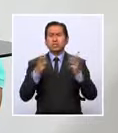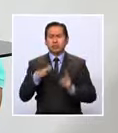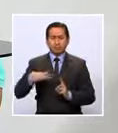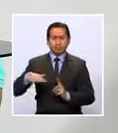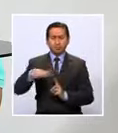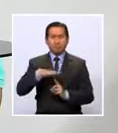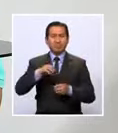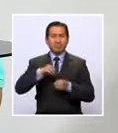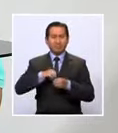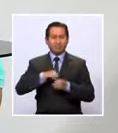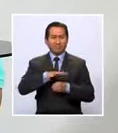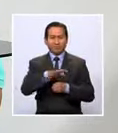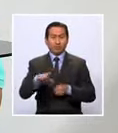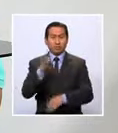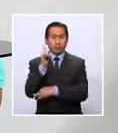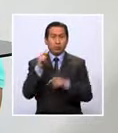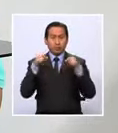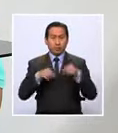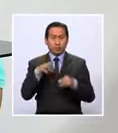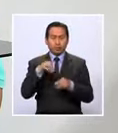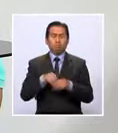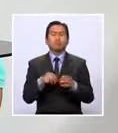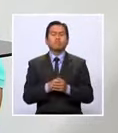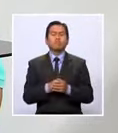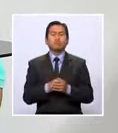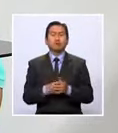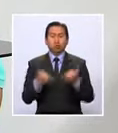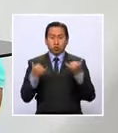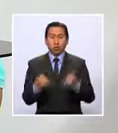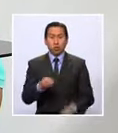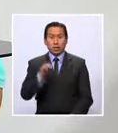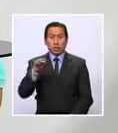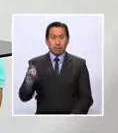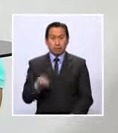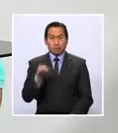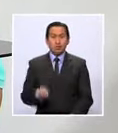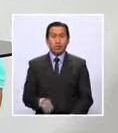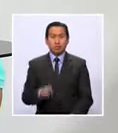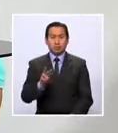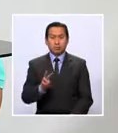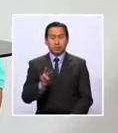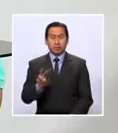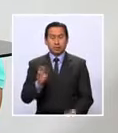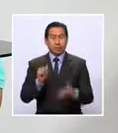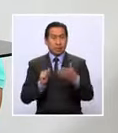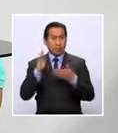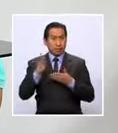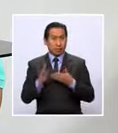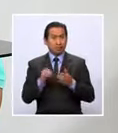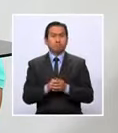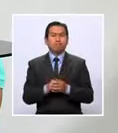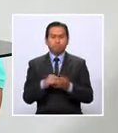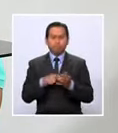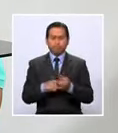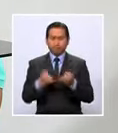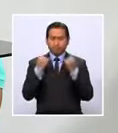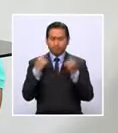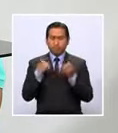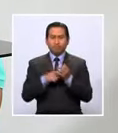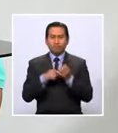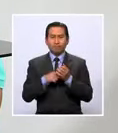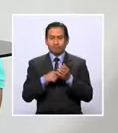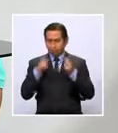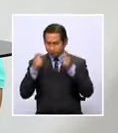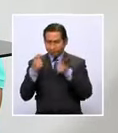cob y 19 en el país correspondiente hoy martes 27 de abril con datos del equipo técnico de abril a